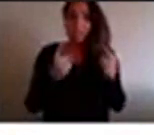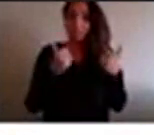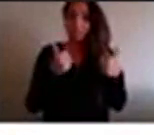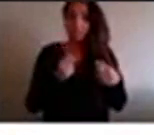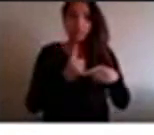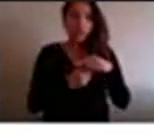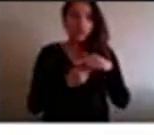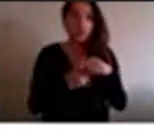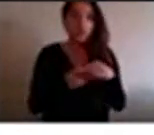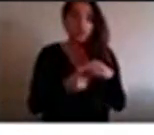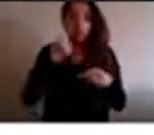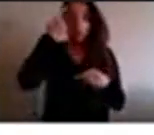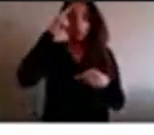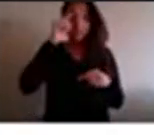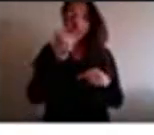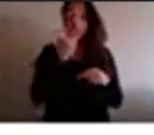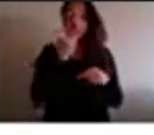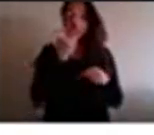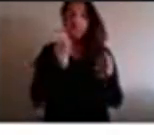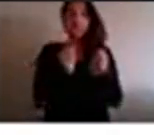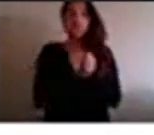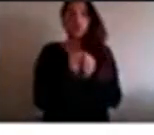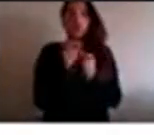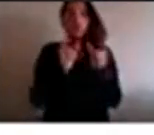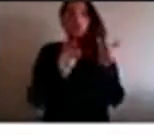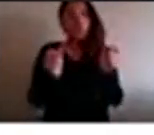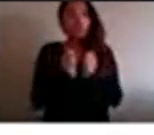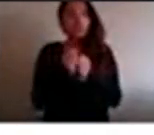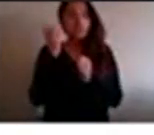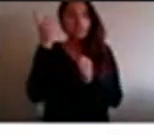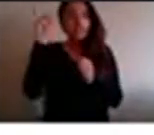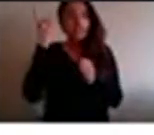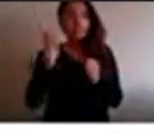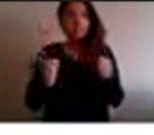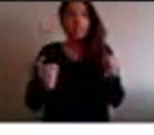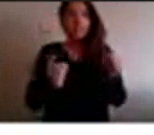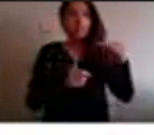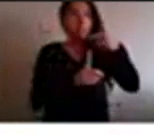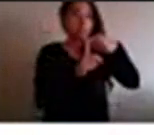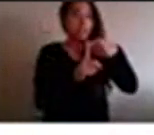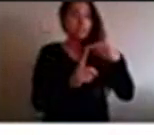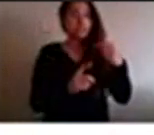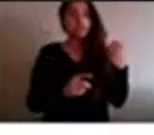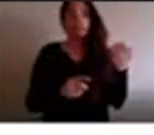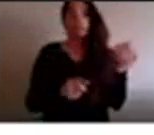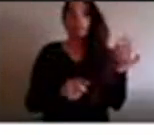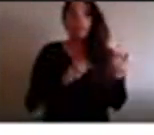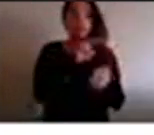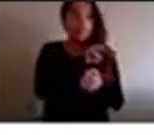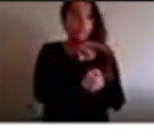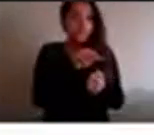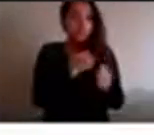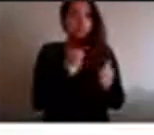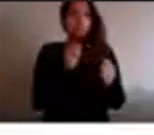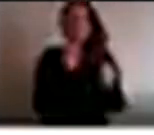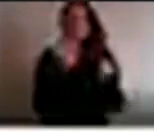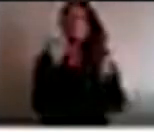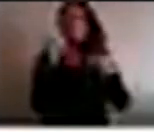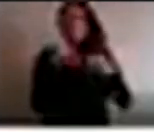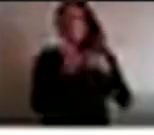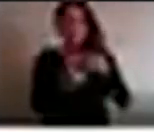las organizaciones y con las personas con discapacidad, para que en este lapso que se cumple la cuota